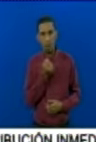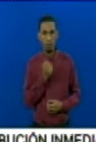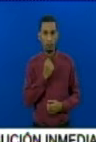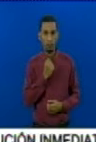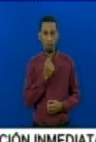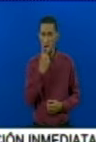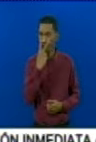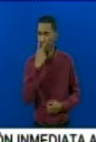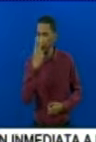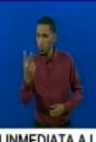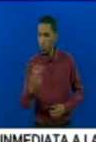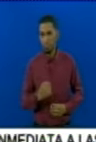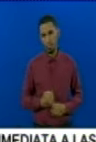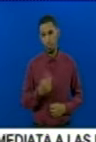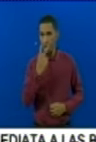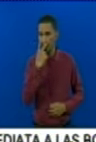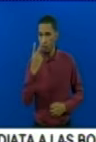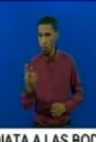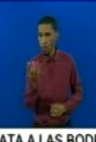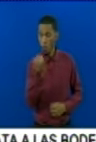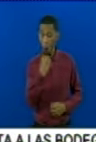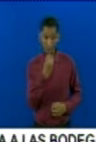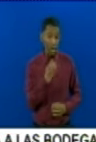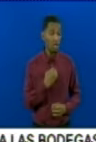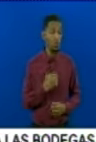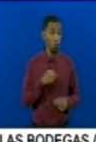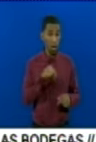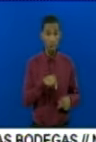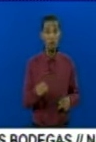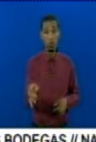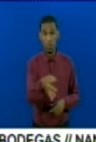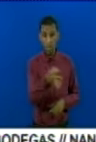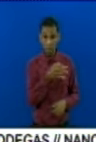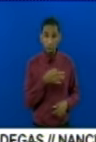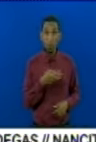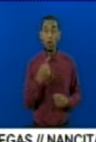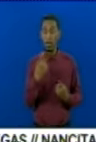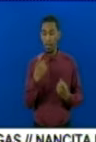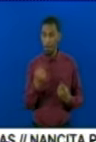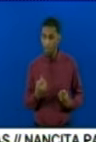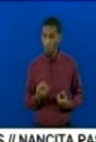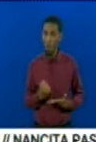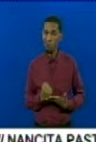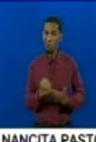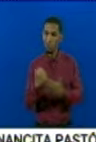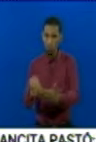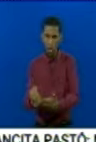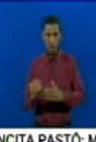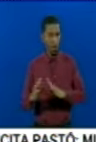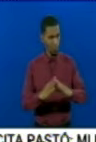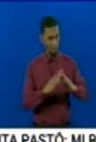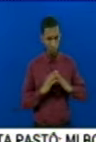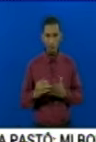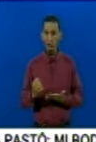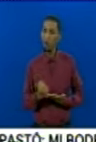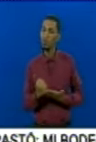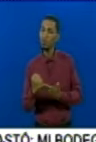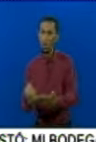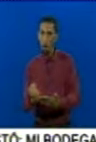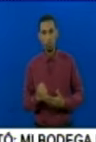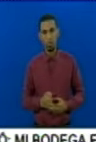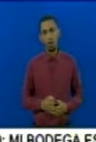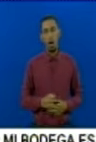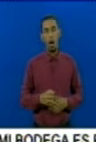la atención. El sector del comercio tiene que hacer mucho y los propios factores de la comunidad. También ahora hay